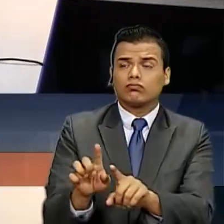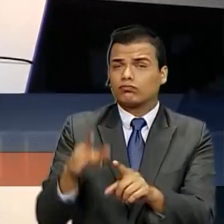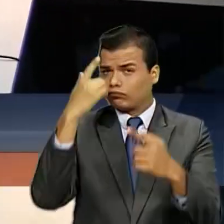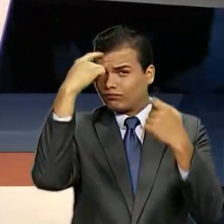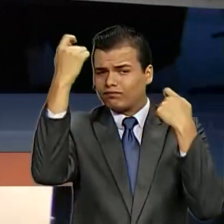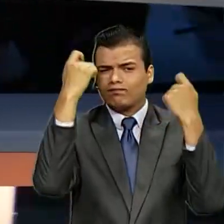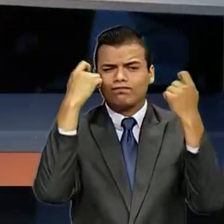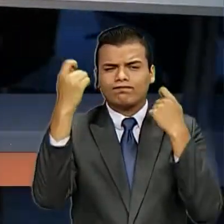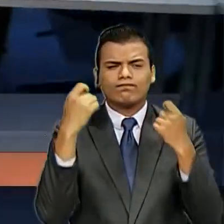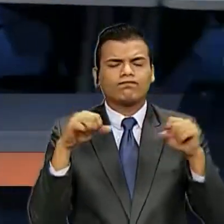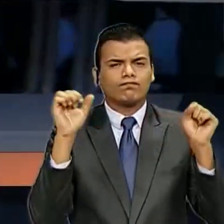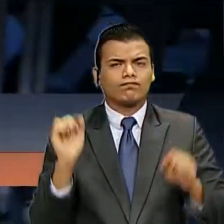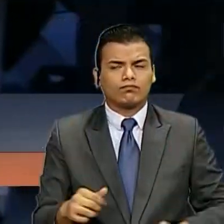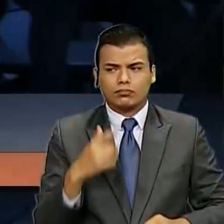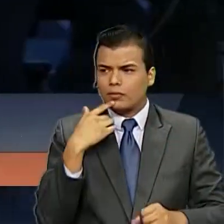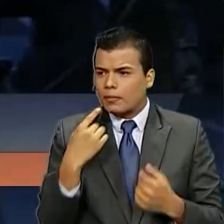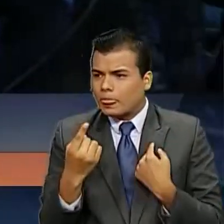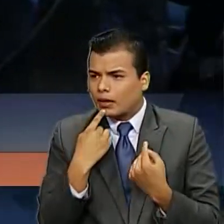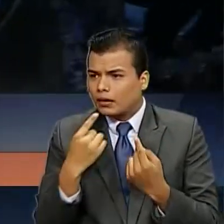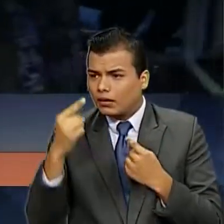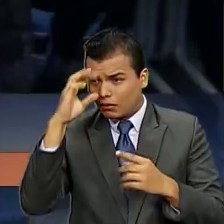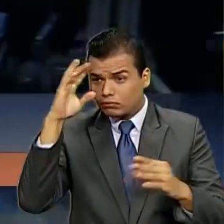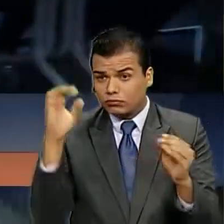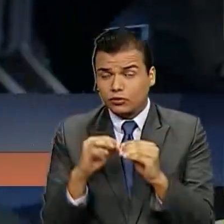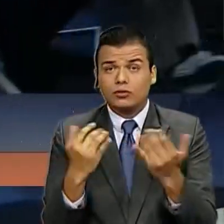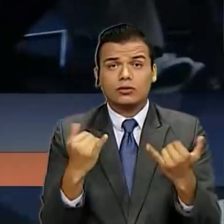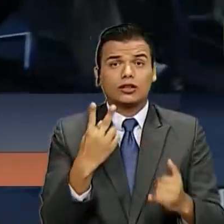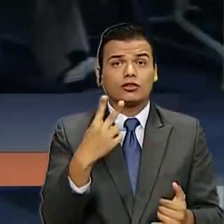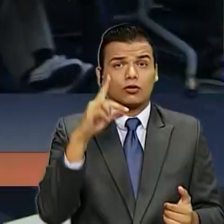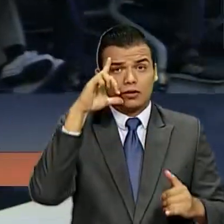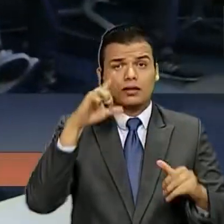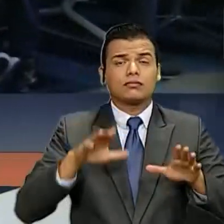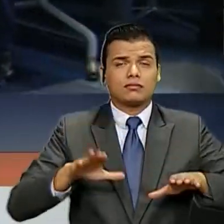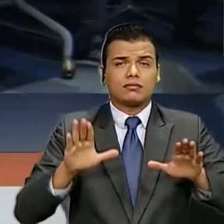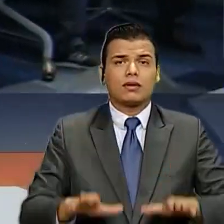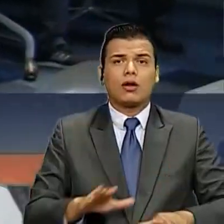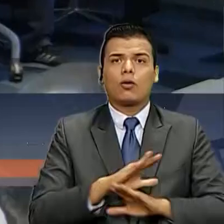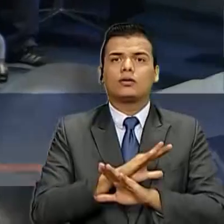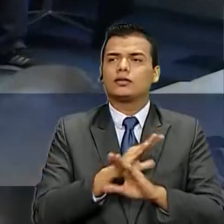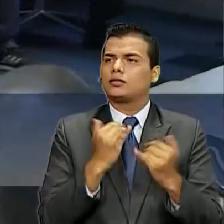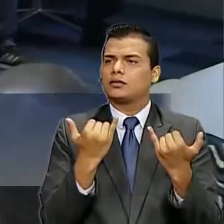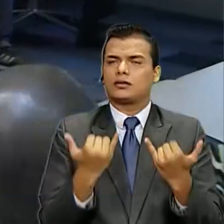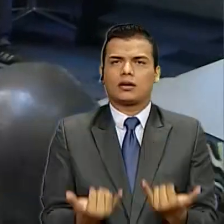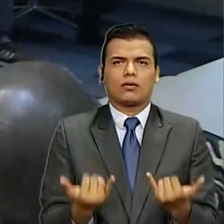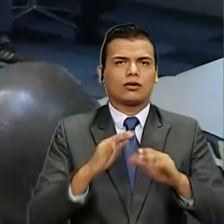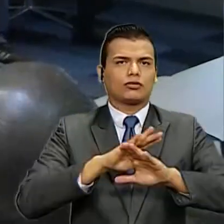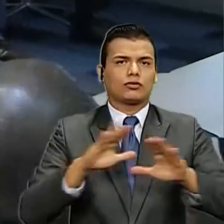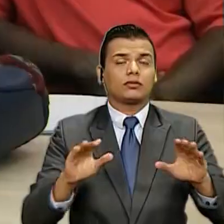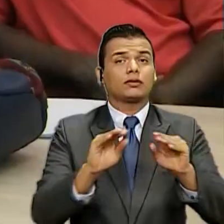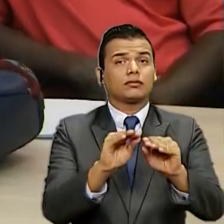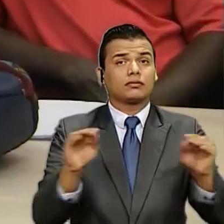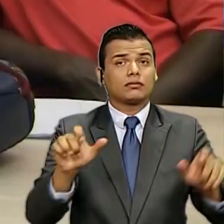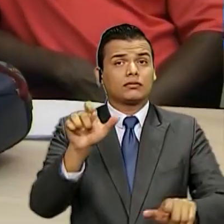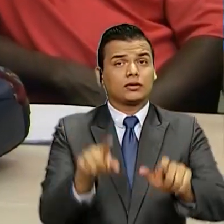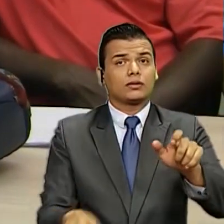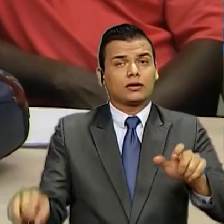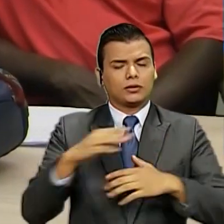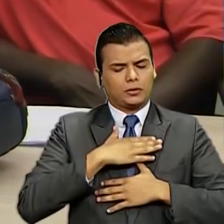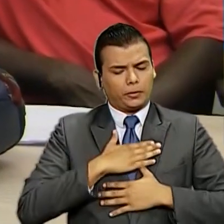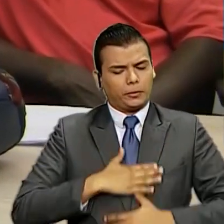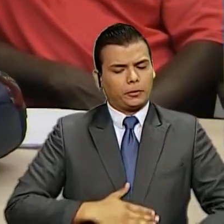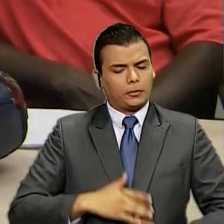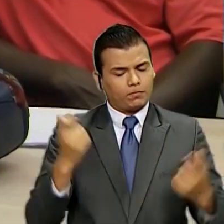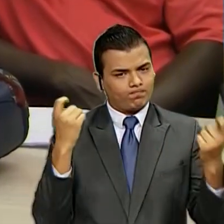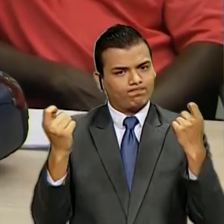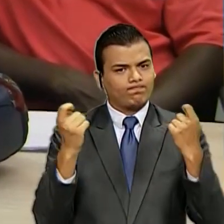que generen un consenso y que este paro, tras 12 días, pueda ser levantado. También se ha llamado a la tranquilidad y a la protesta con